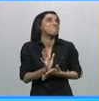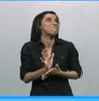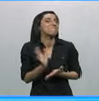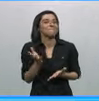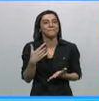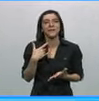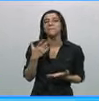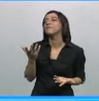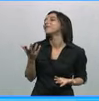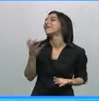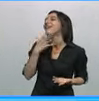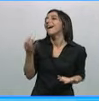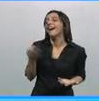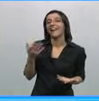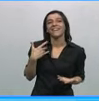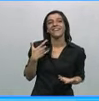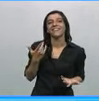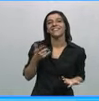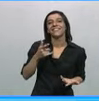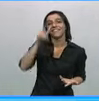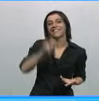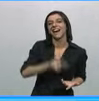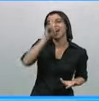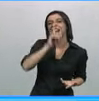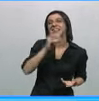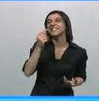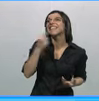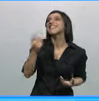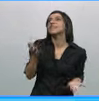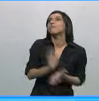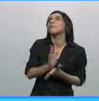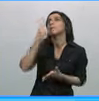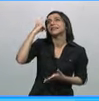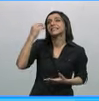Pero tiene línea directa con Dios, Patón. Habla directamente con Dios, eso es una ventaja.